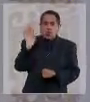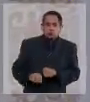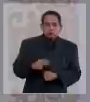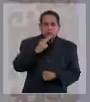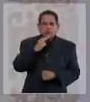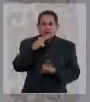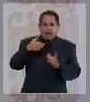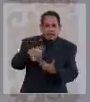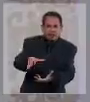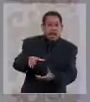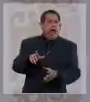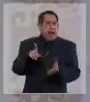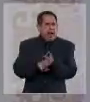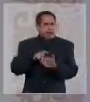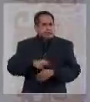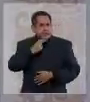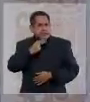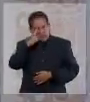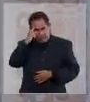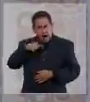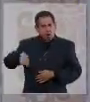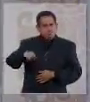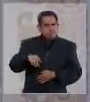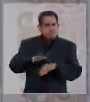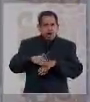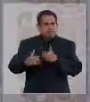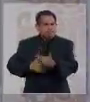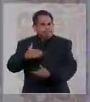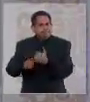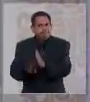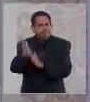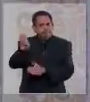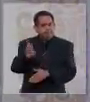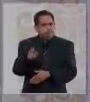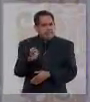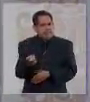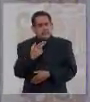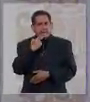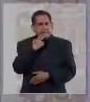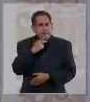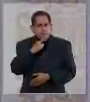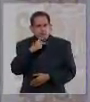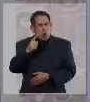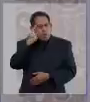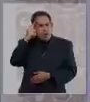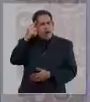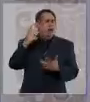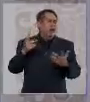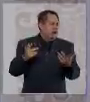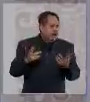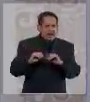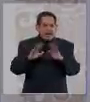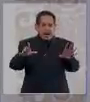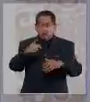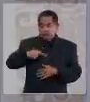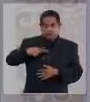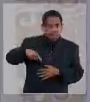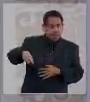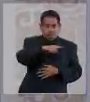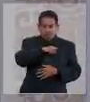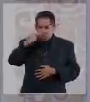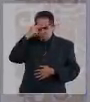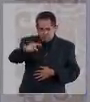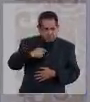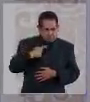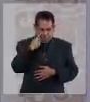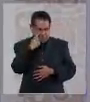económico de México. Y evidentemente aquí tiene que haber una condición que permita que el mexicano decida, ¿no?